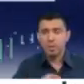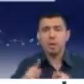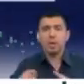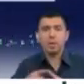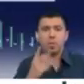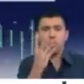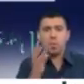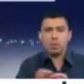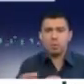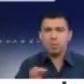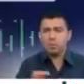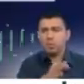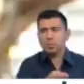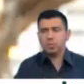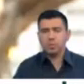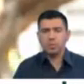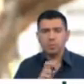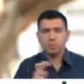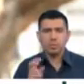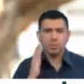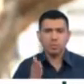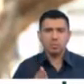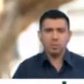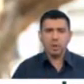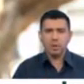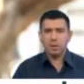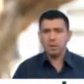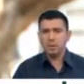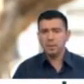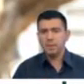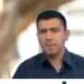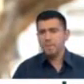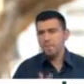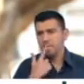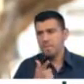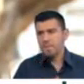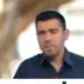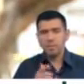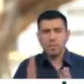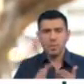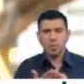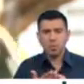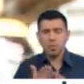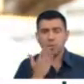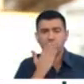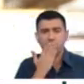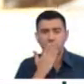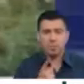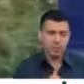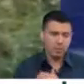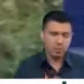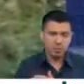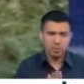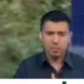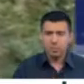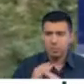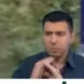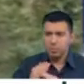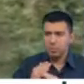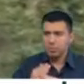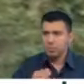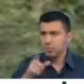cuatro municipios de norte de Santander. Dentro de las peticiones de la comunidad indígena es que ellos siguen oponiéndose a la extracción